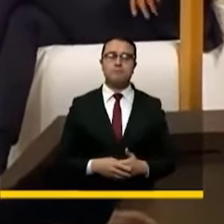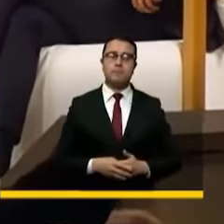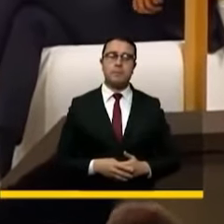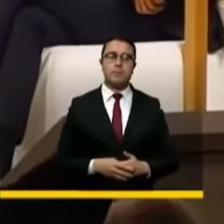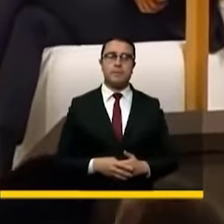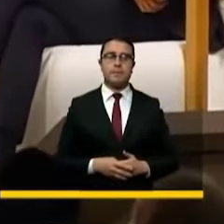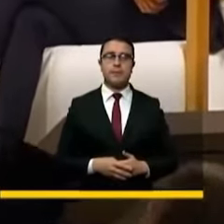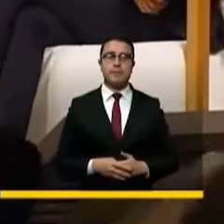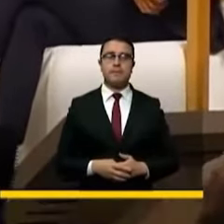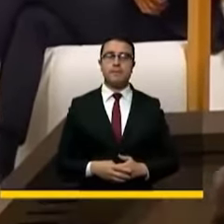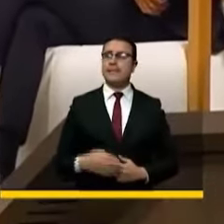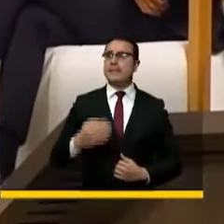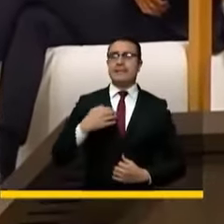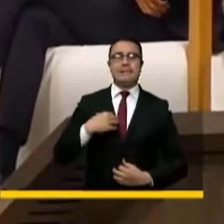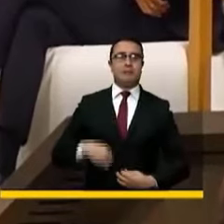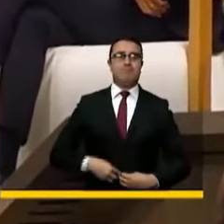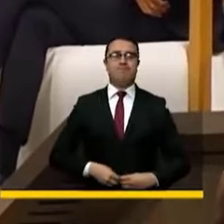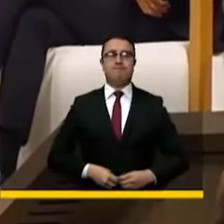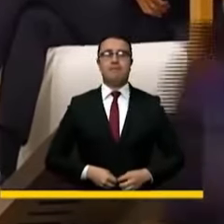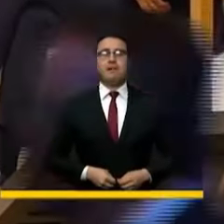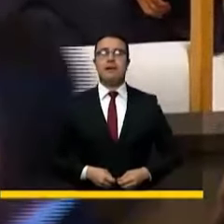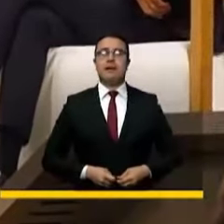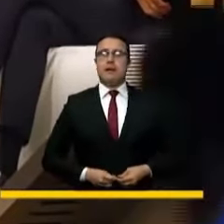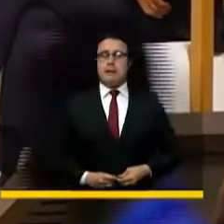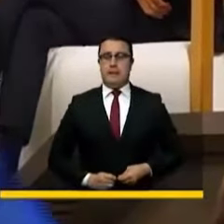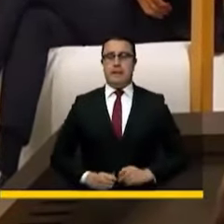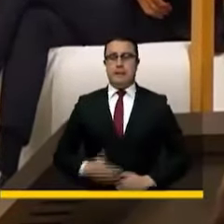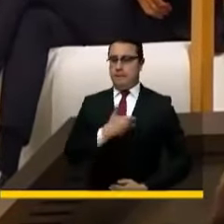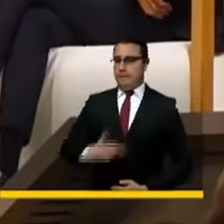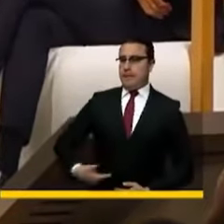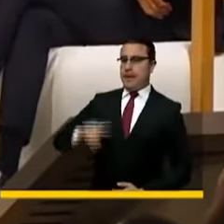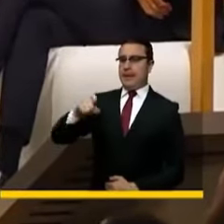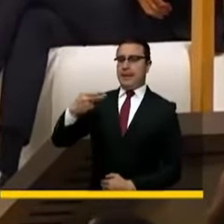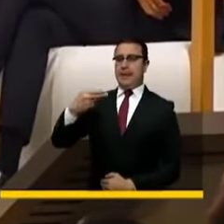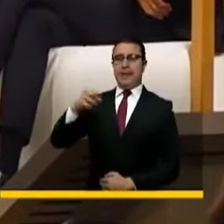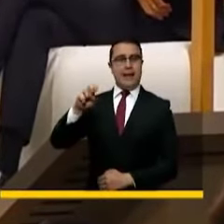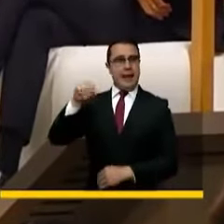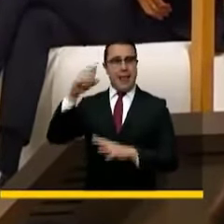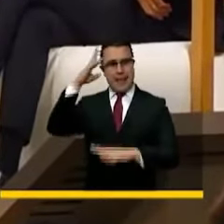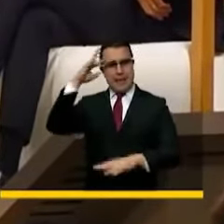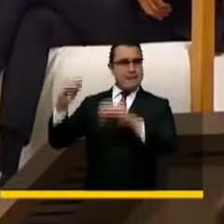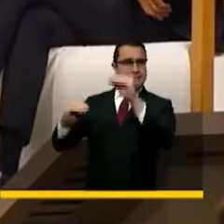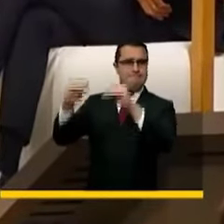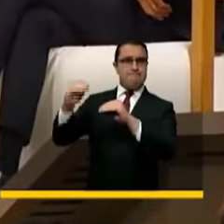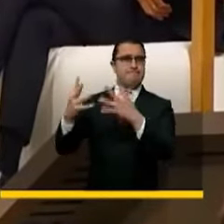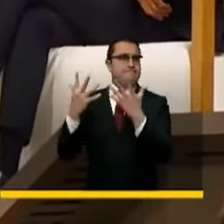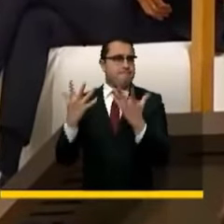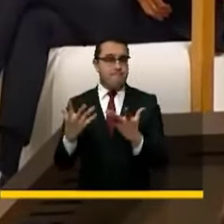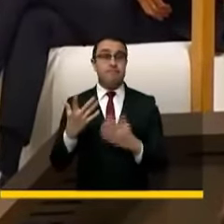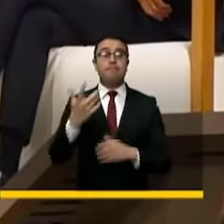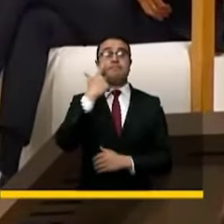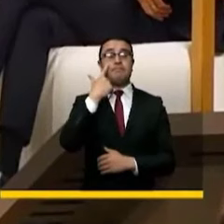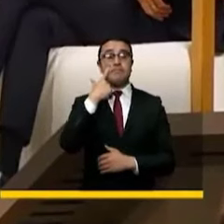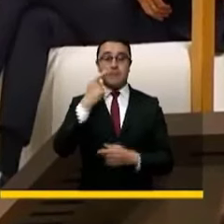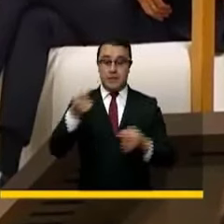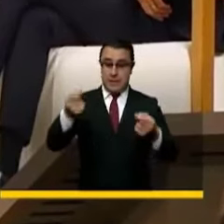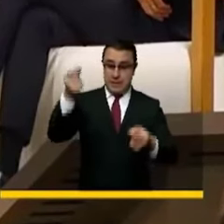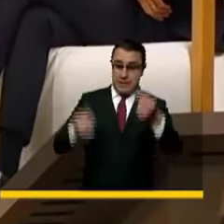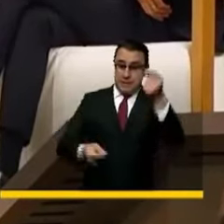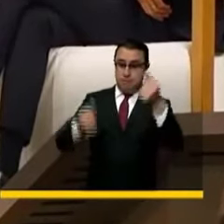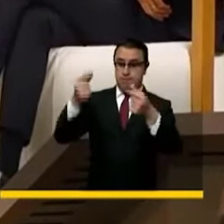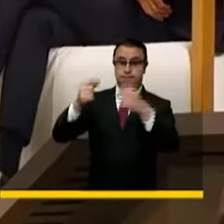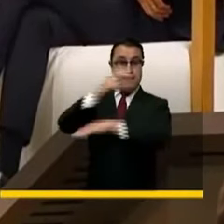me distancio un poquito del presidente de Ghana. La transición de la economía descarbonizada hacia de la